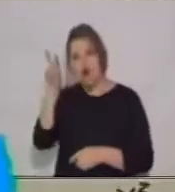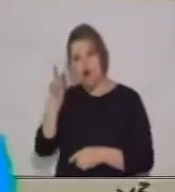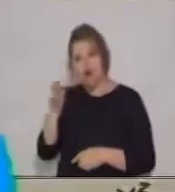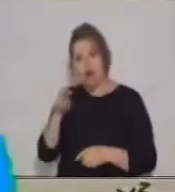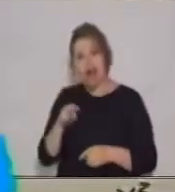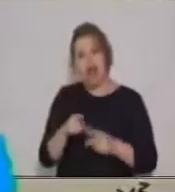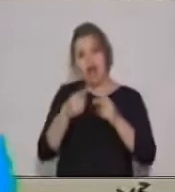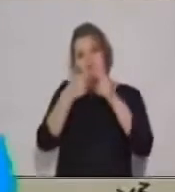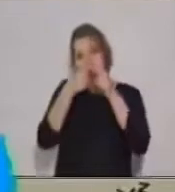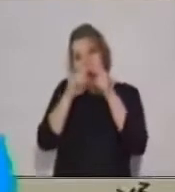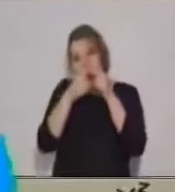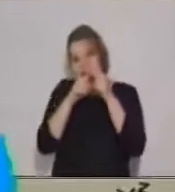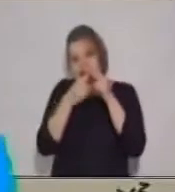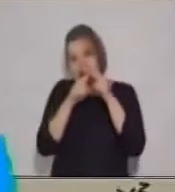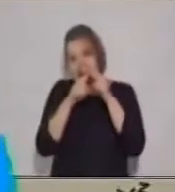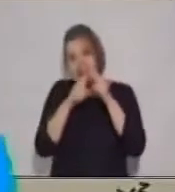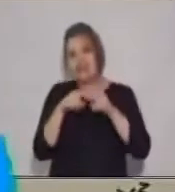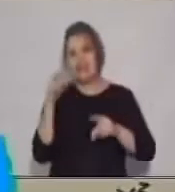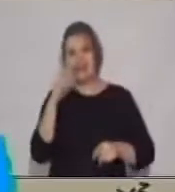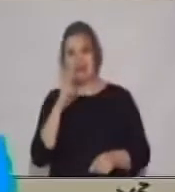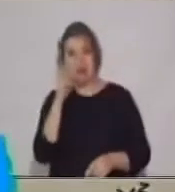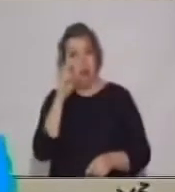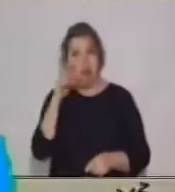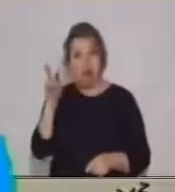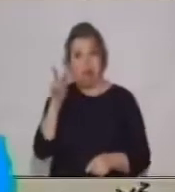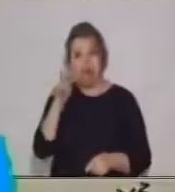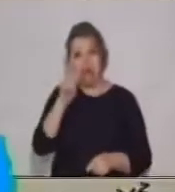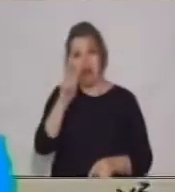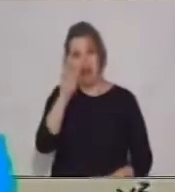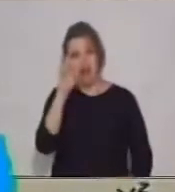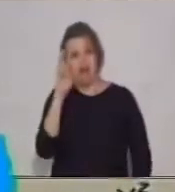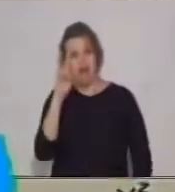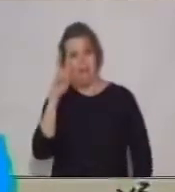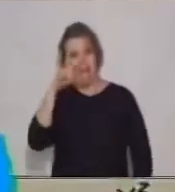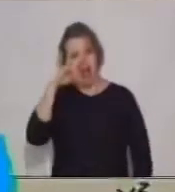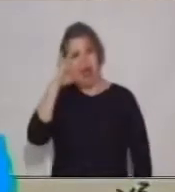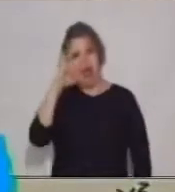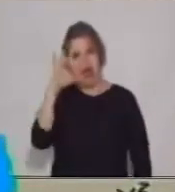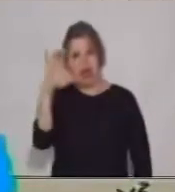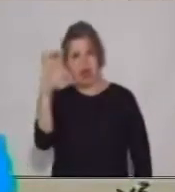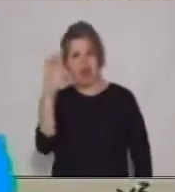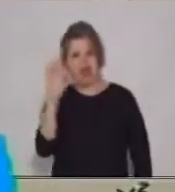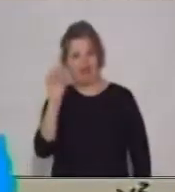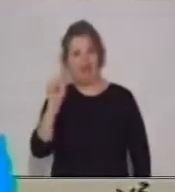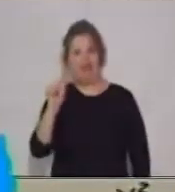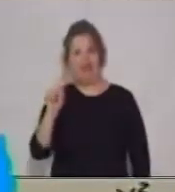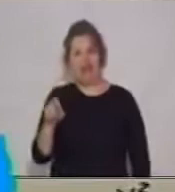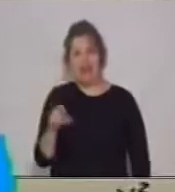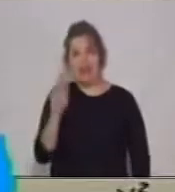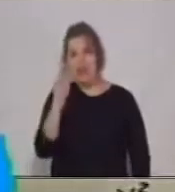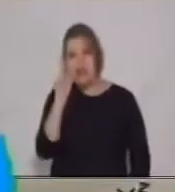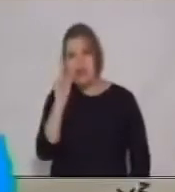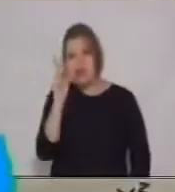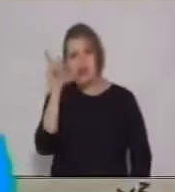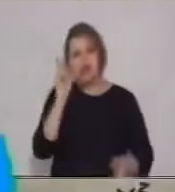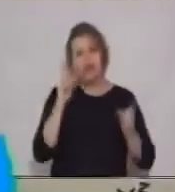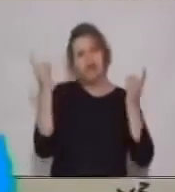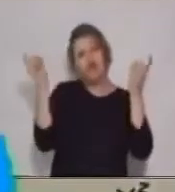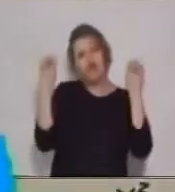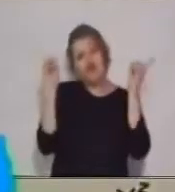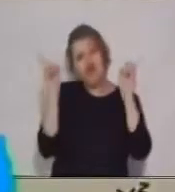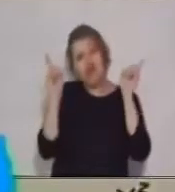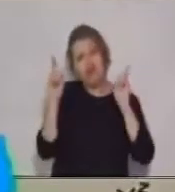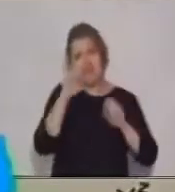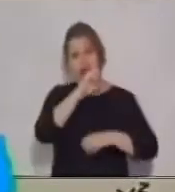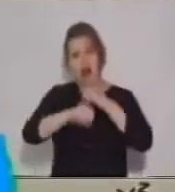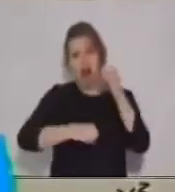ahí está nuestro vértice de la parábola. Y el foco está ubicado a 2